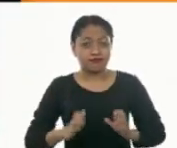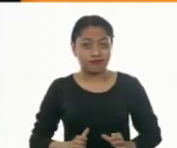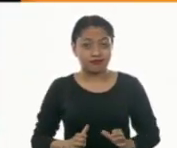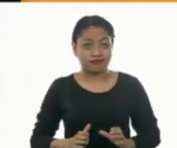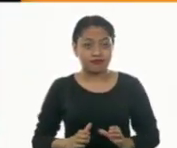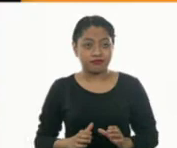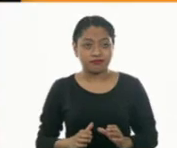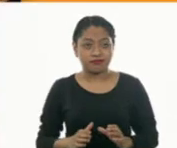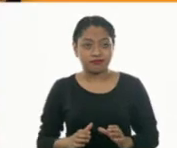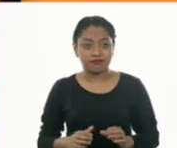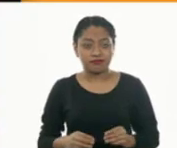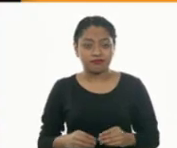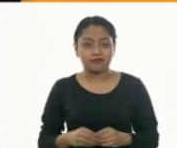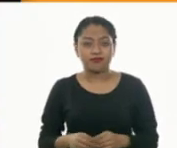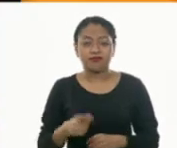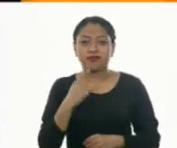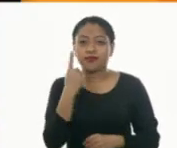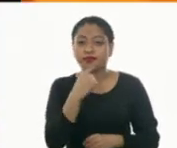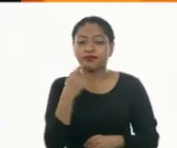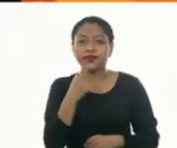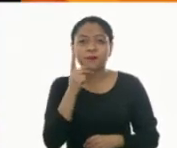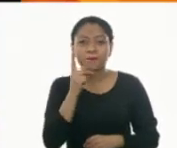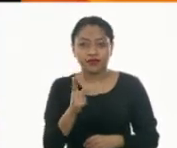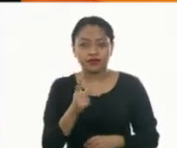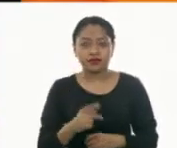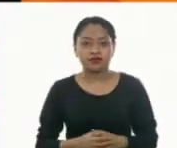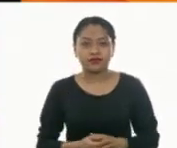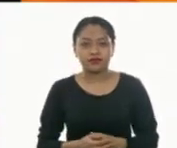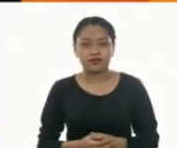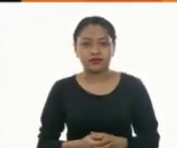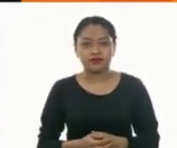¿Es la? Pero si lo volteas.